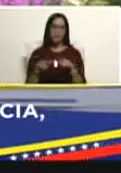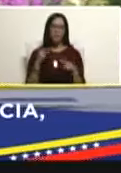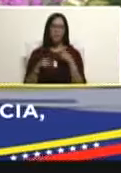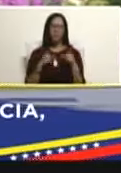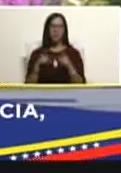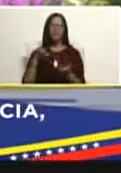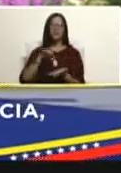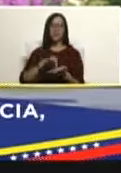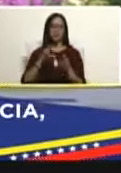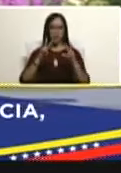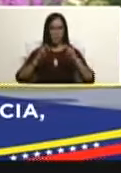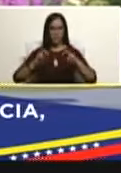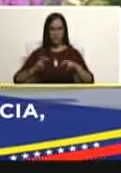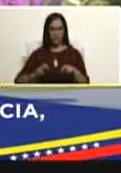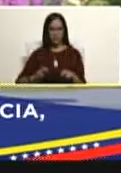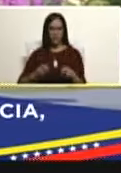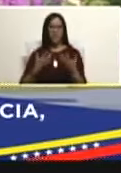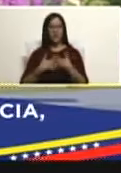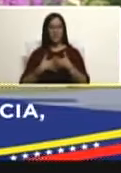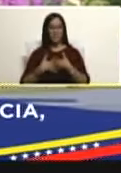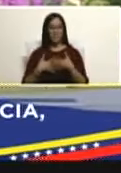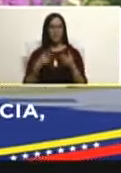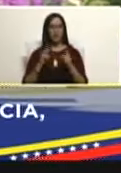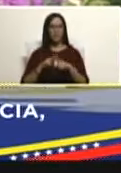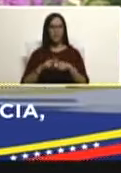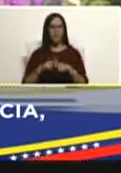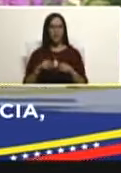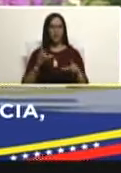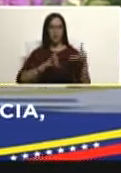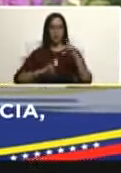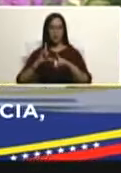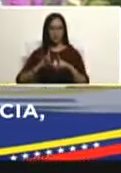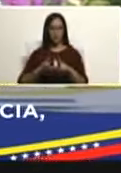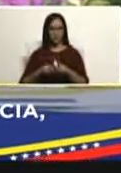los centros de investigación, las industrias, los talleres y los laboratorios